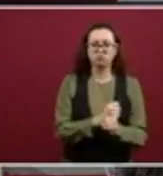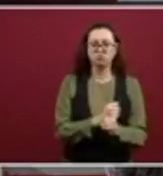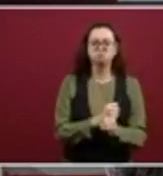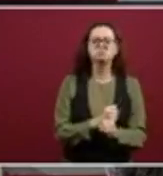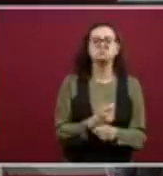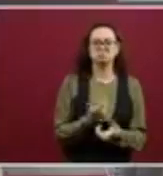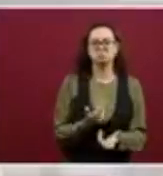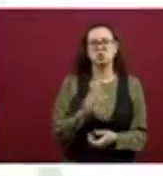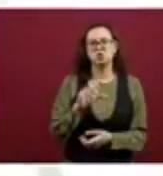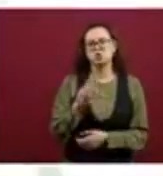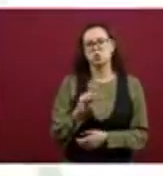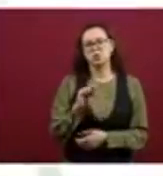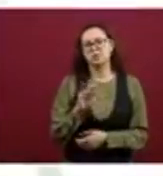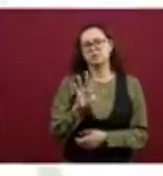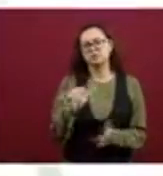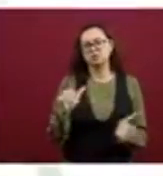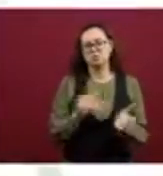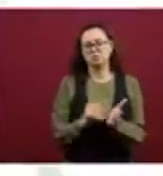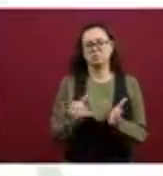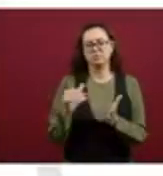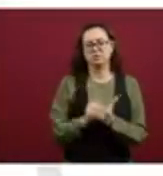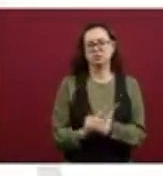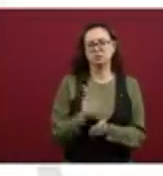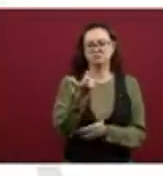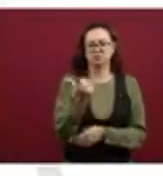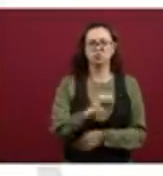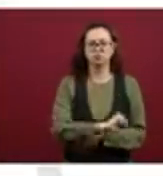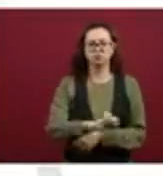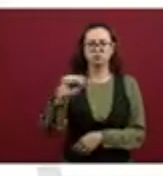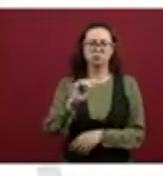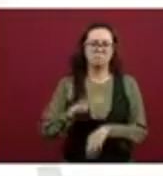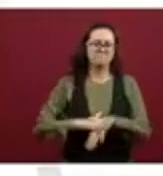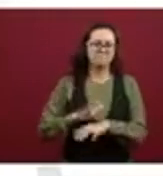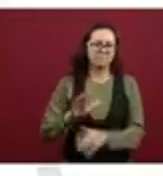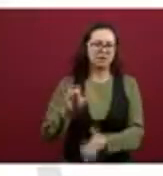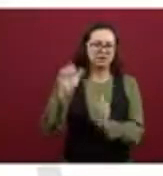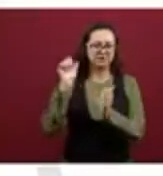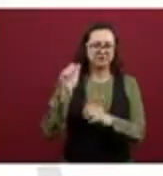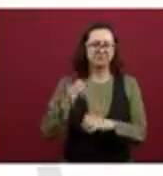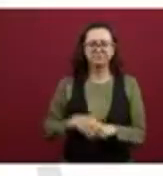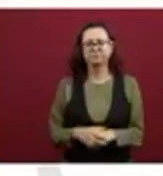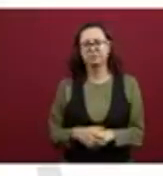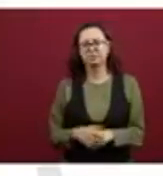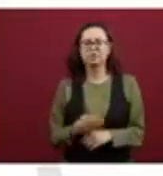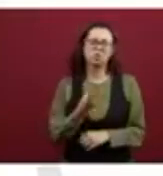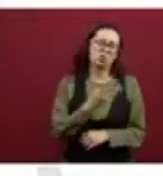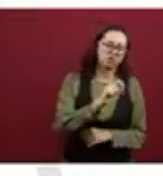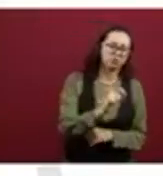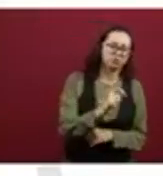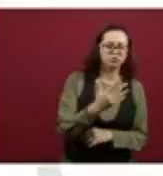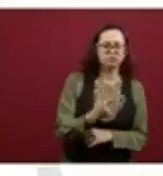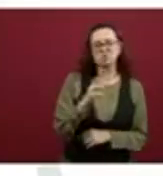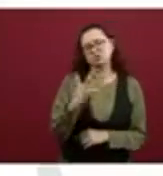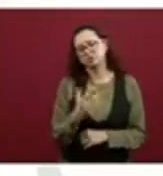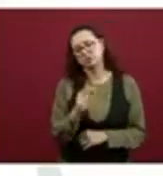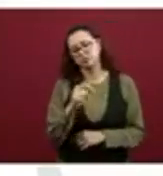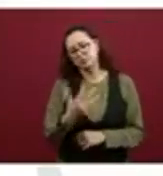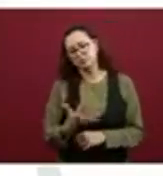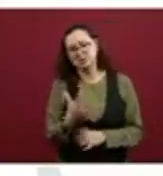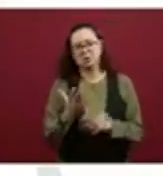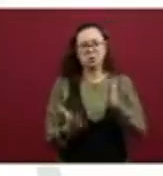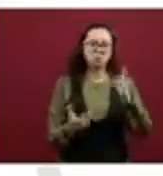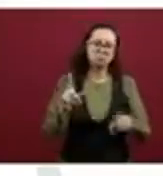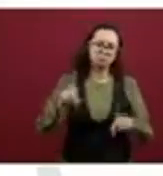crecimiento de 95 mil millones de pesos. Y vamos generalmente así fluctuando entre 4.5, entre 5.5,